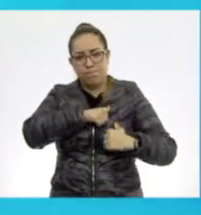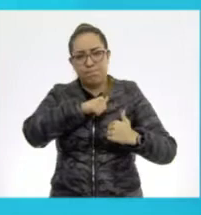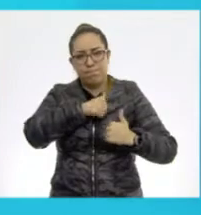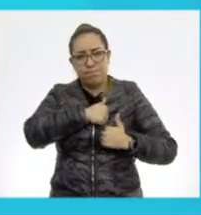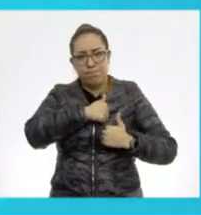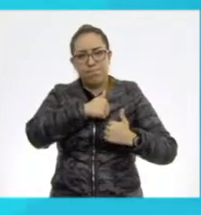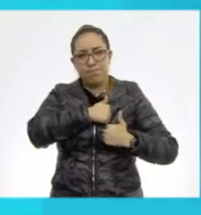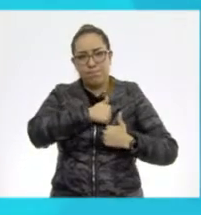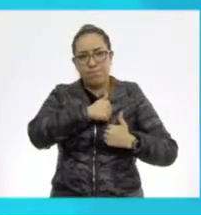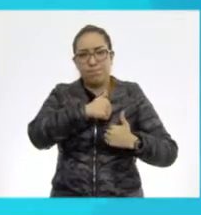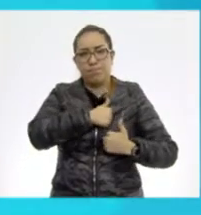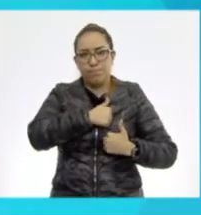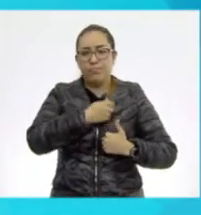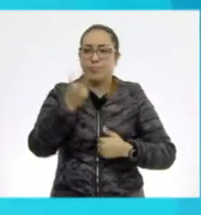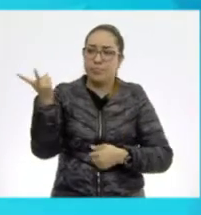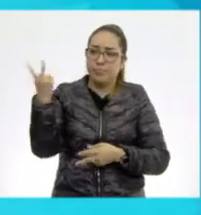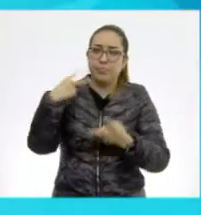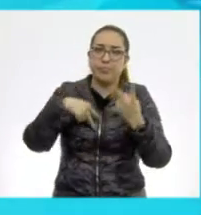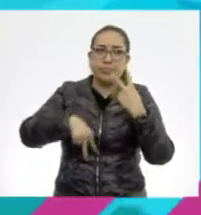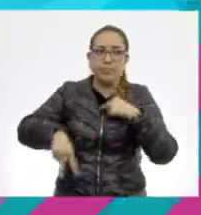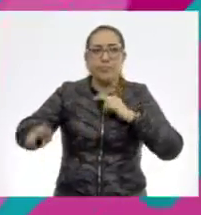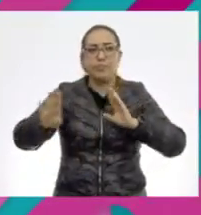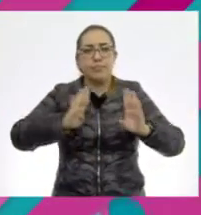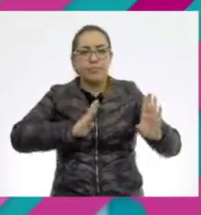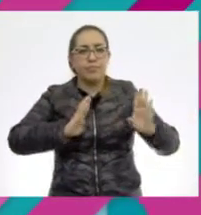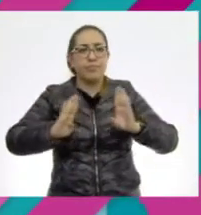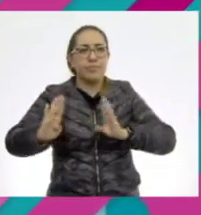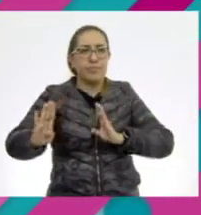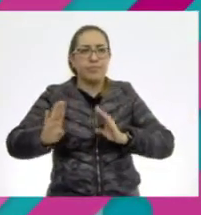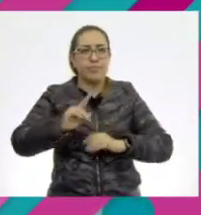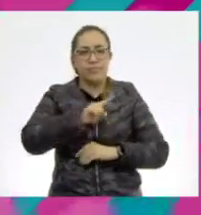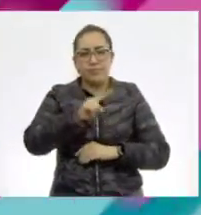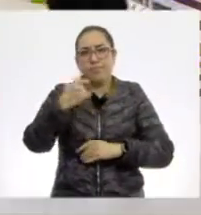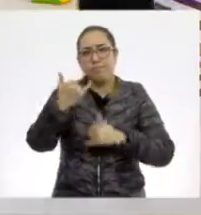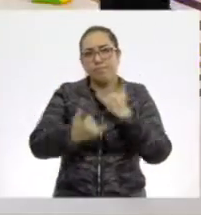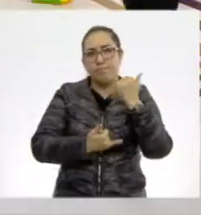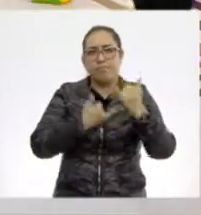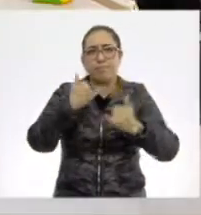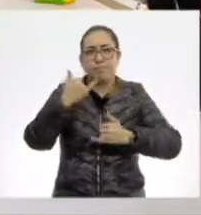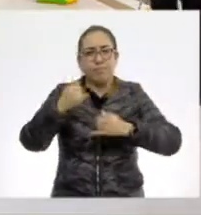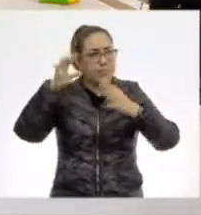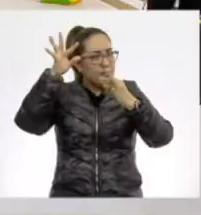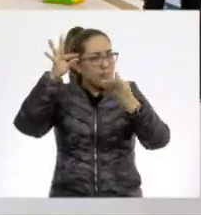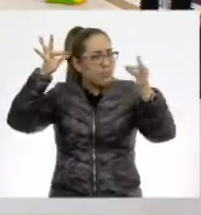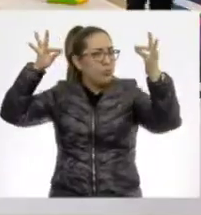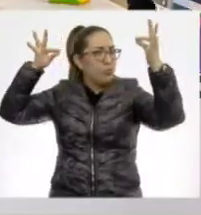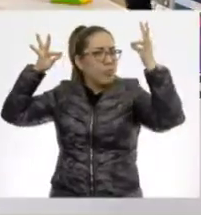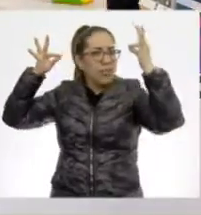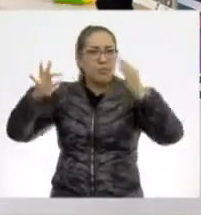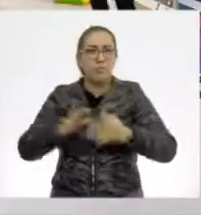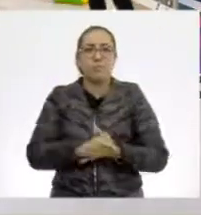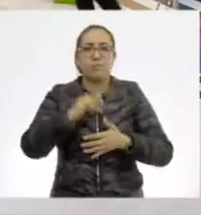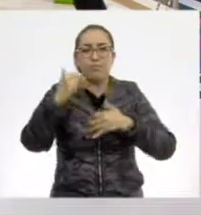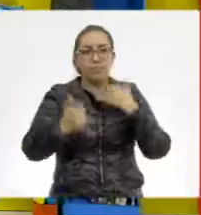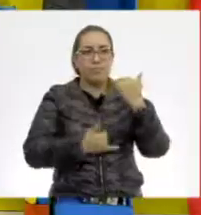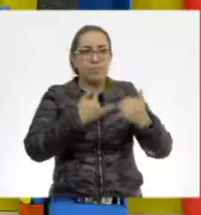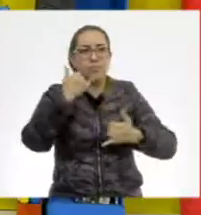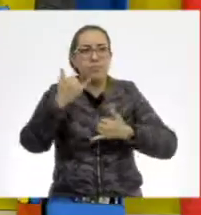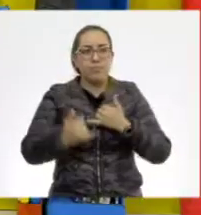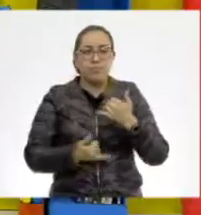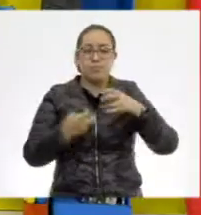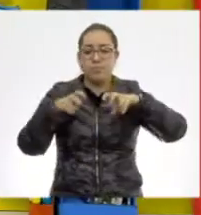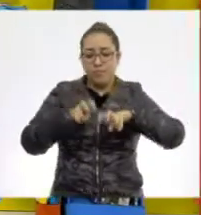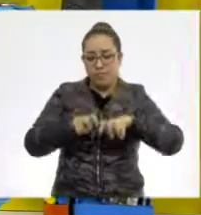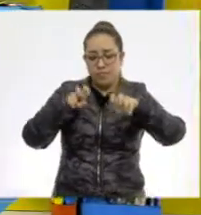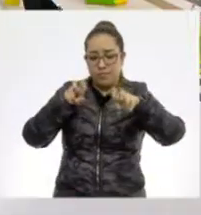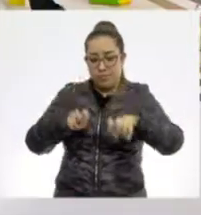vida. Pero ustedes están muy sombrerudos. Yo voy por mi sombrero. Y aquí se ve que los vagones van